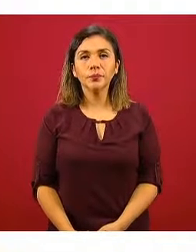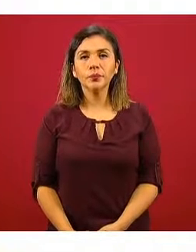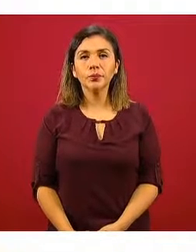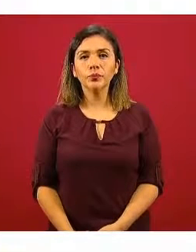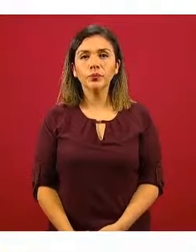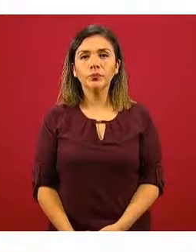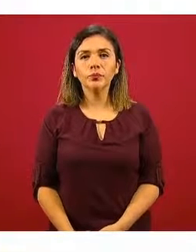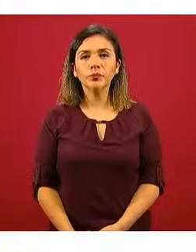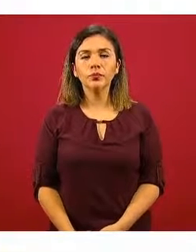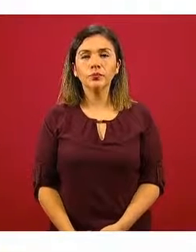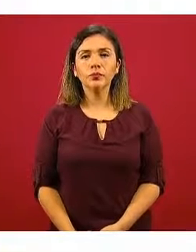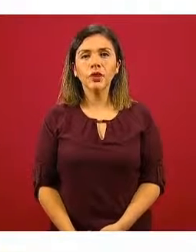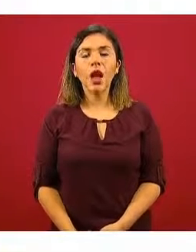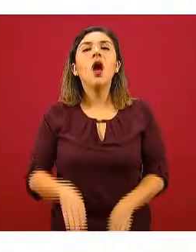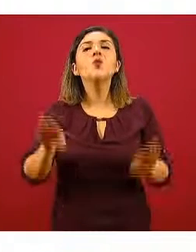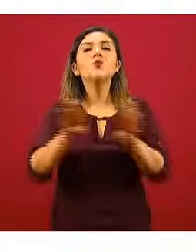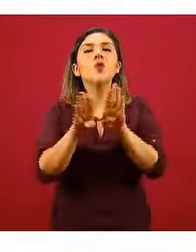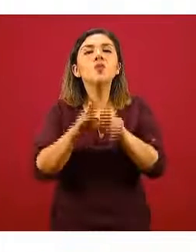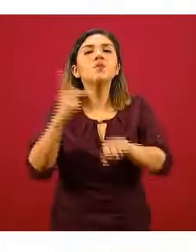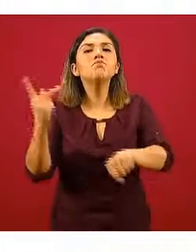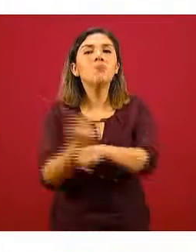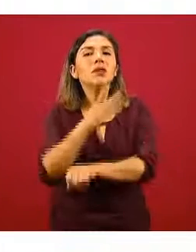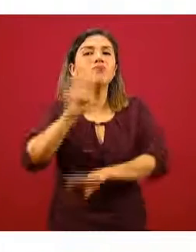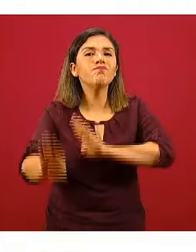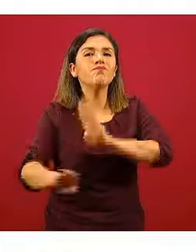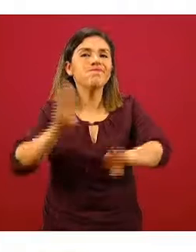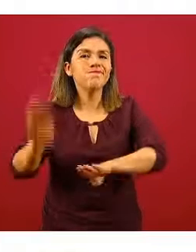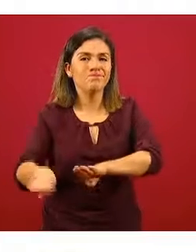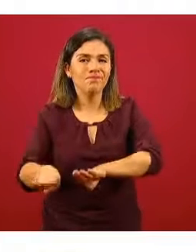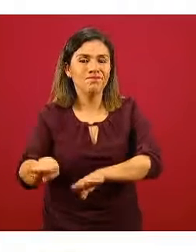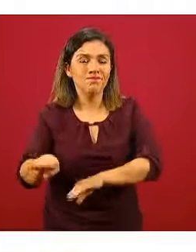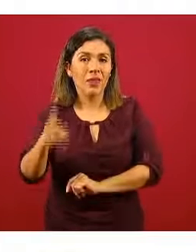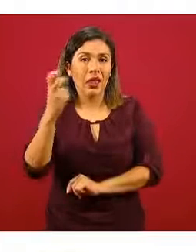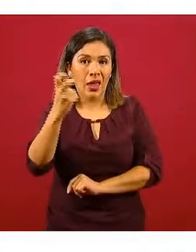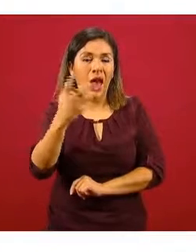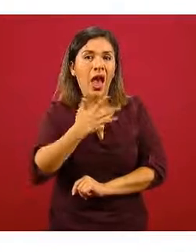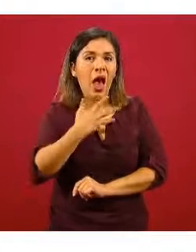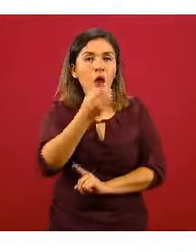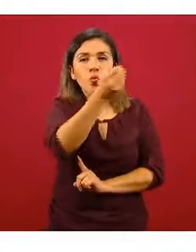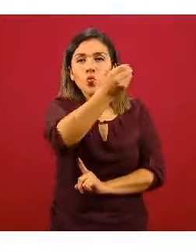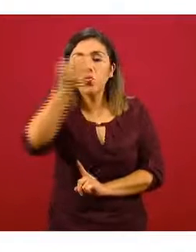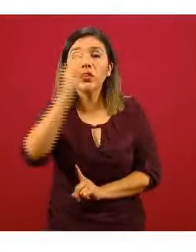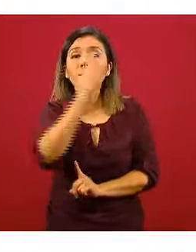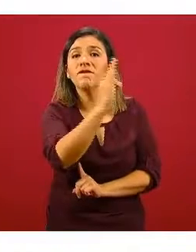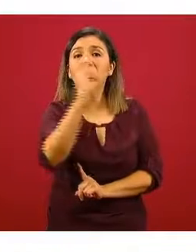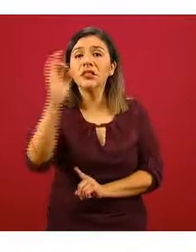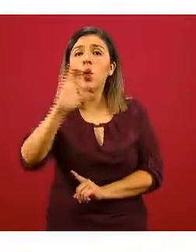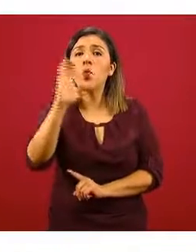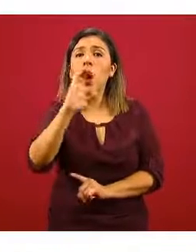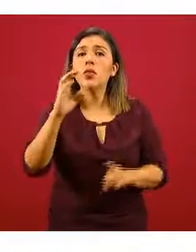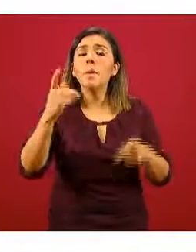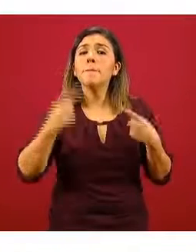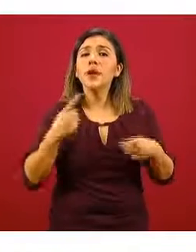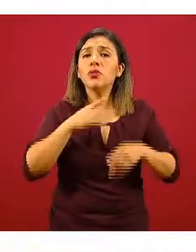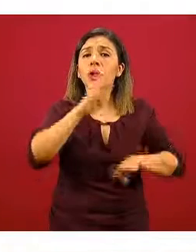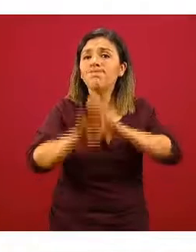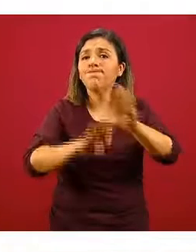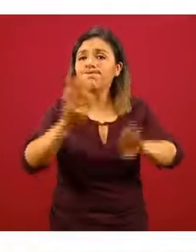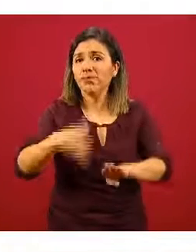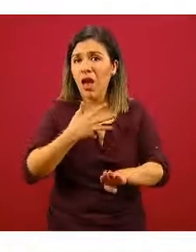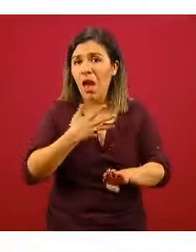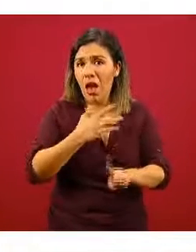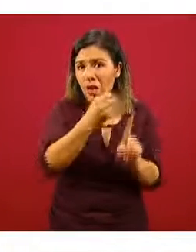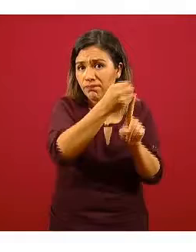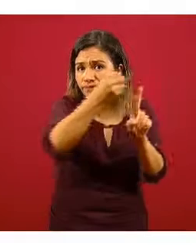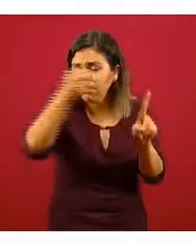de cómo han ocurrido las defunciones. Precisamente están ordenadas por fecha en que sucedió la defunción